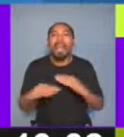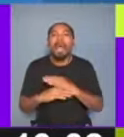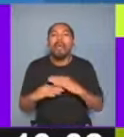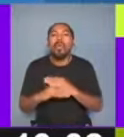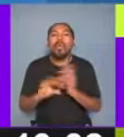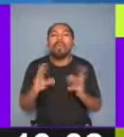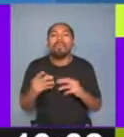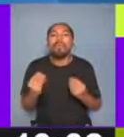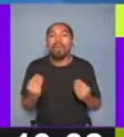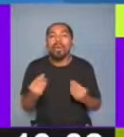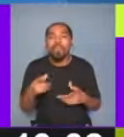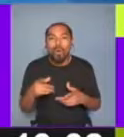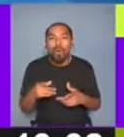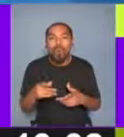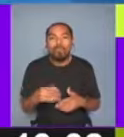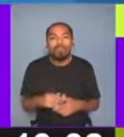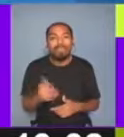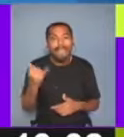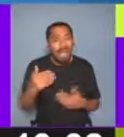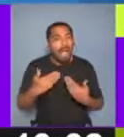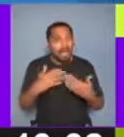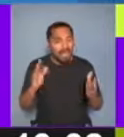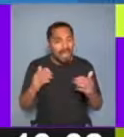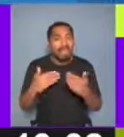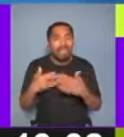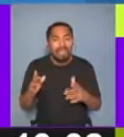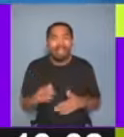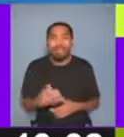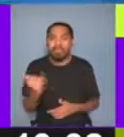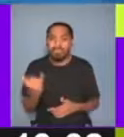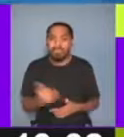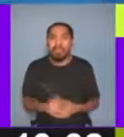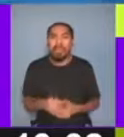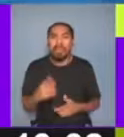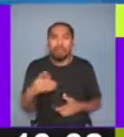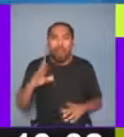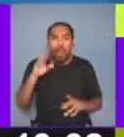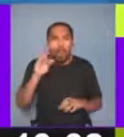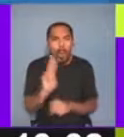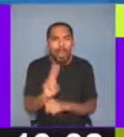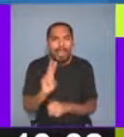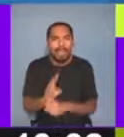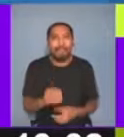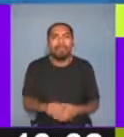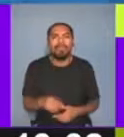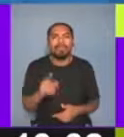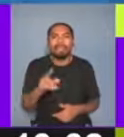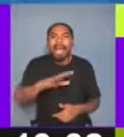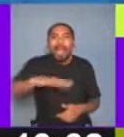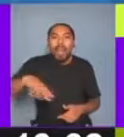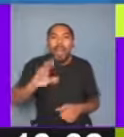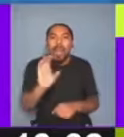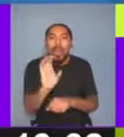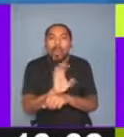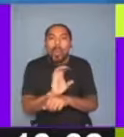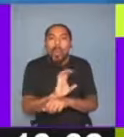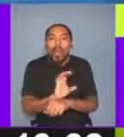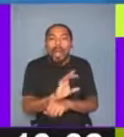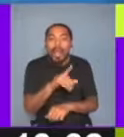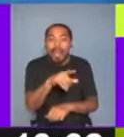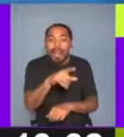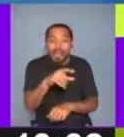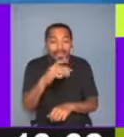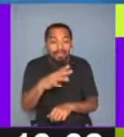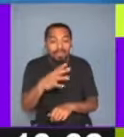precaución mucha ruta como ha pasado acá frente de la ciudad Cultural El el mismo de nivel no solamente este arrasó con lo que es